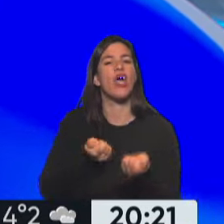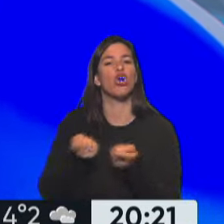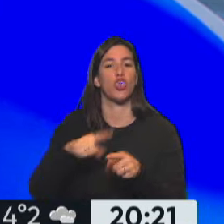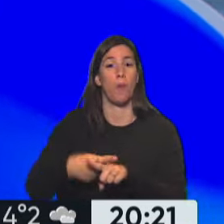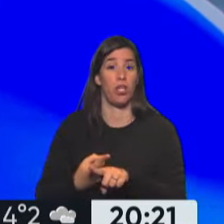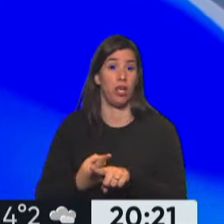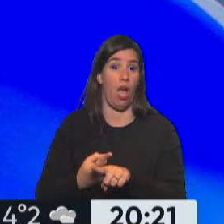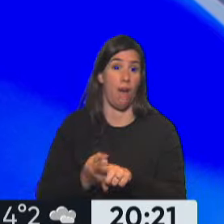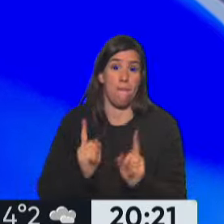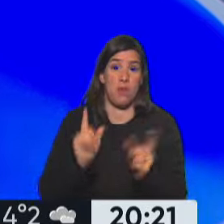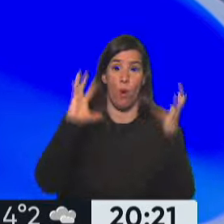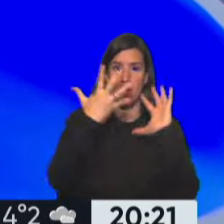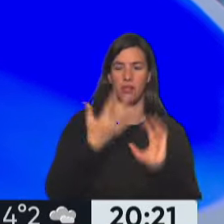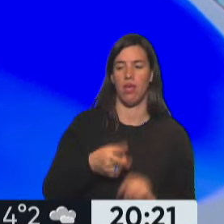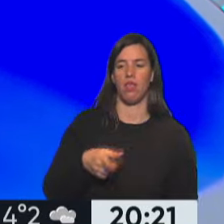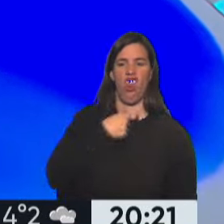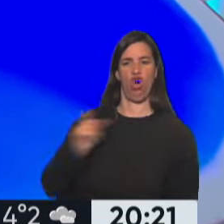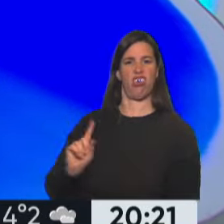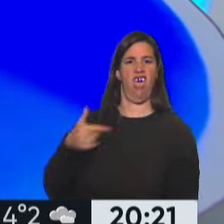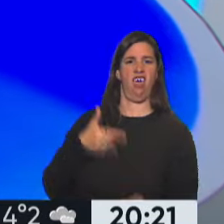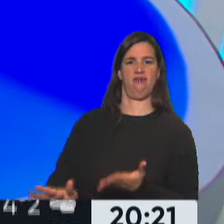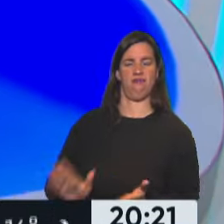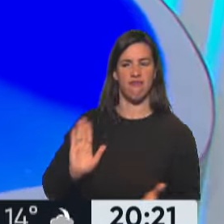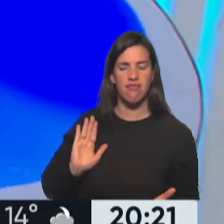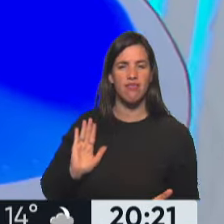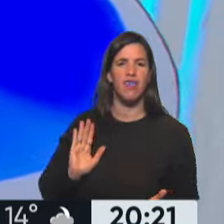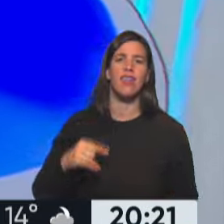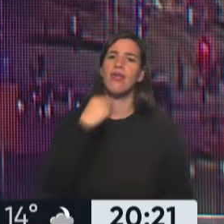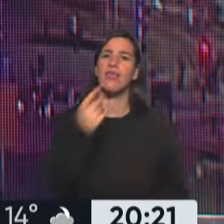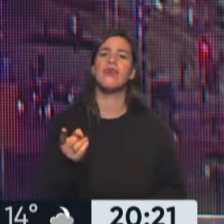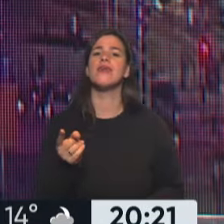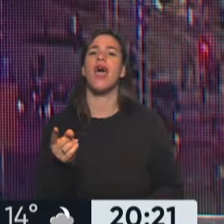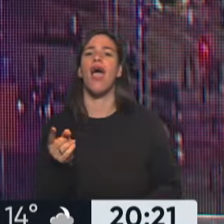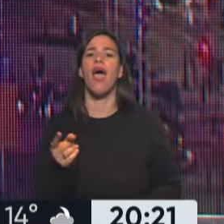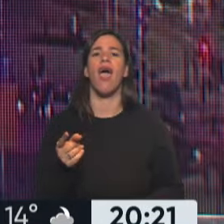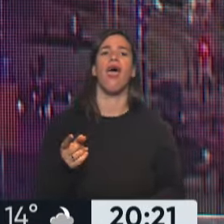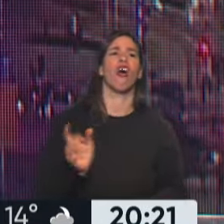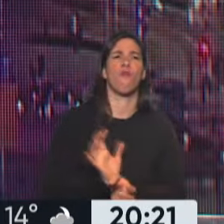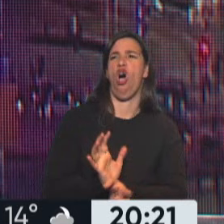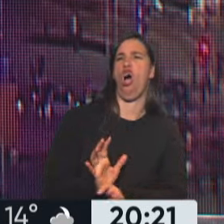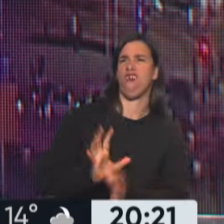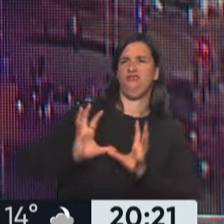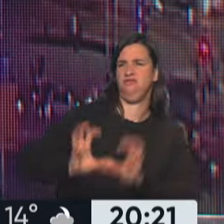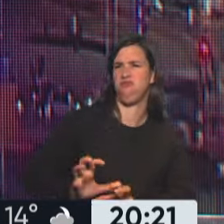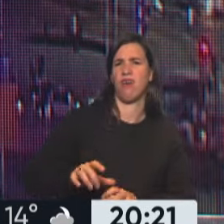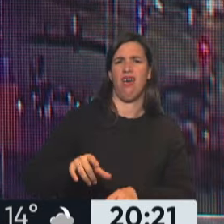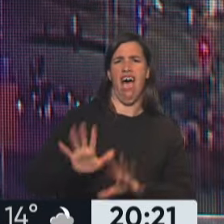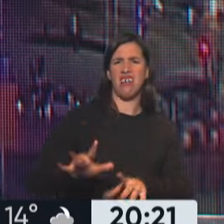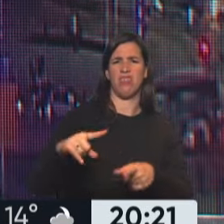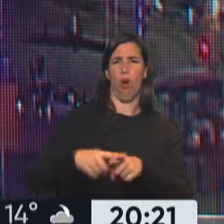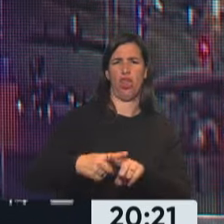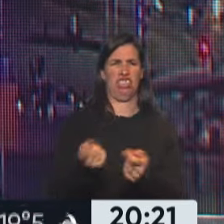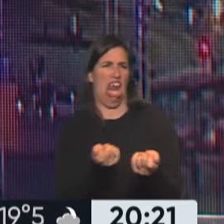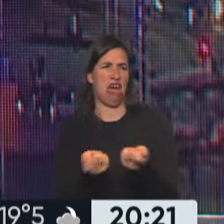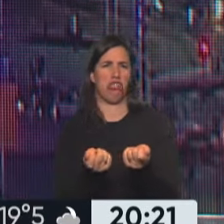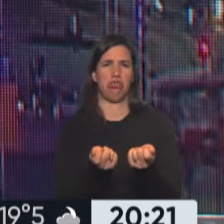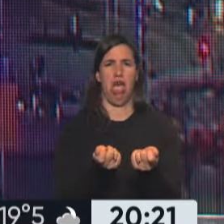presidente desprecia que de alguna manera dice que es espuria que pertenece a la vieja política y